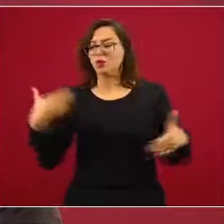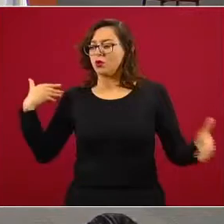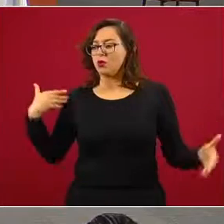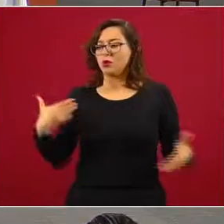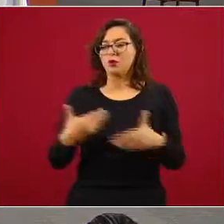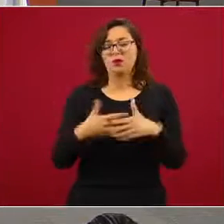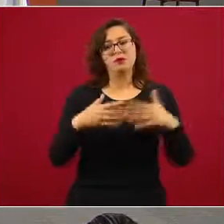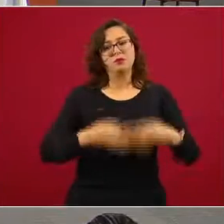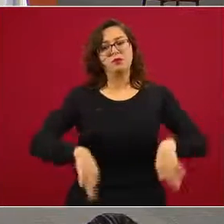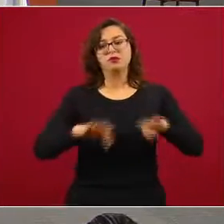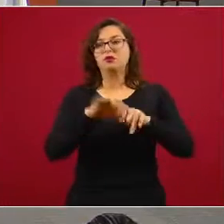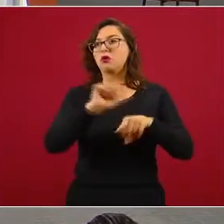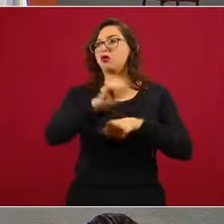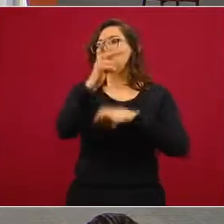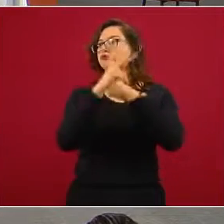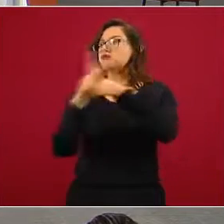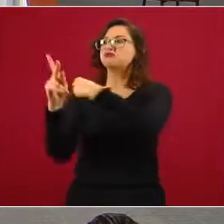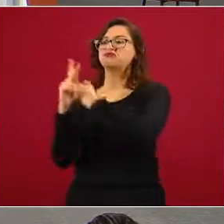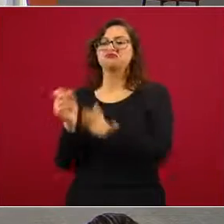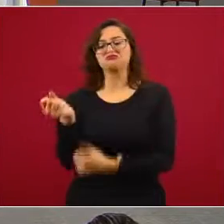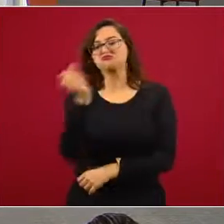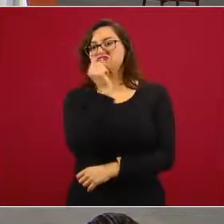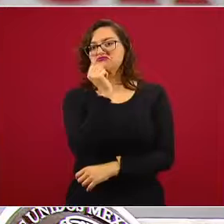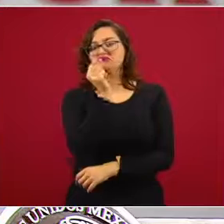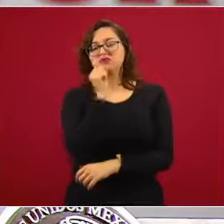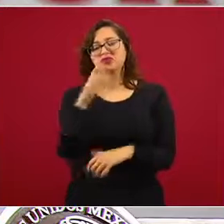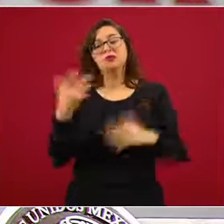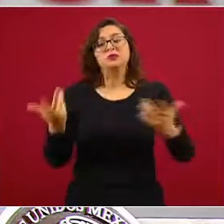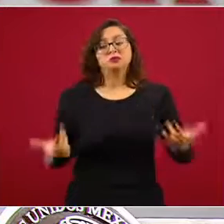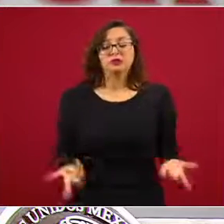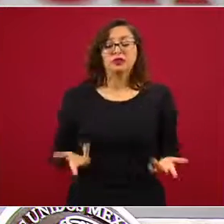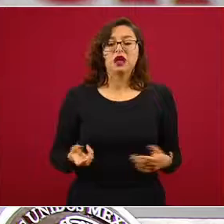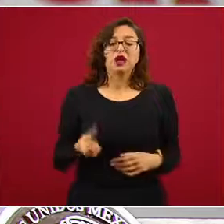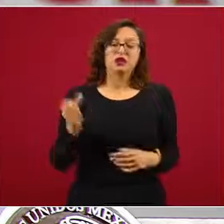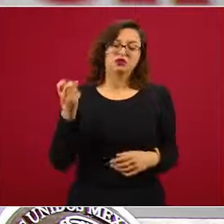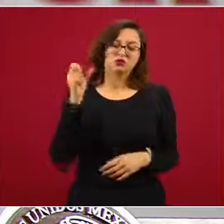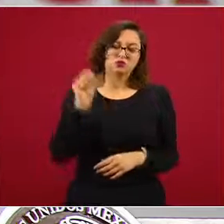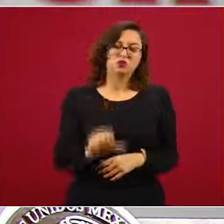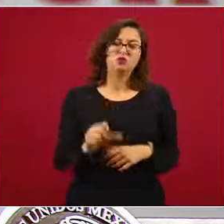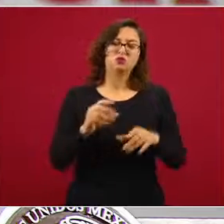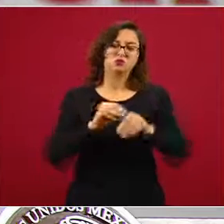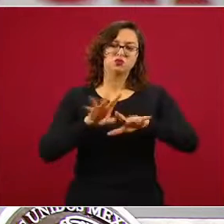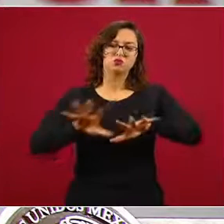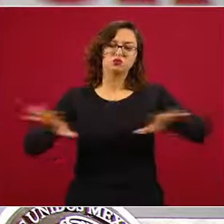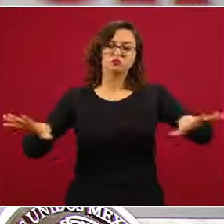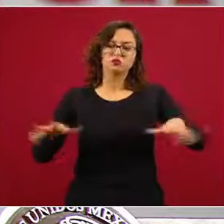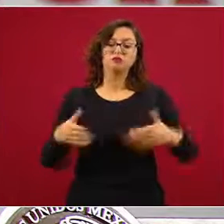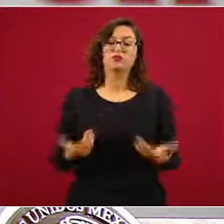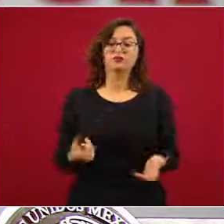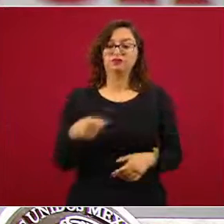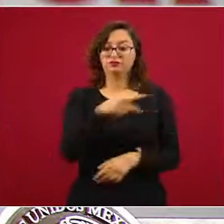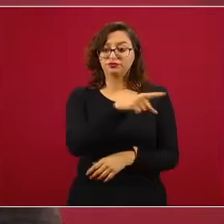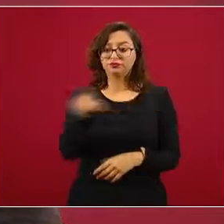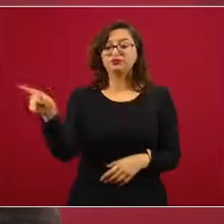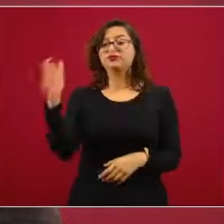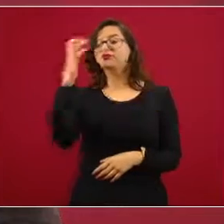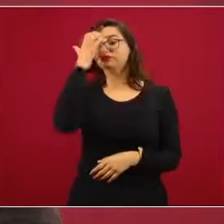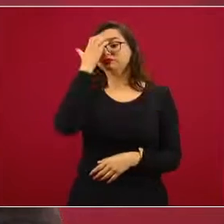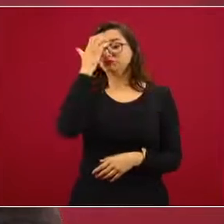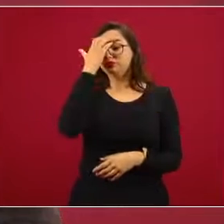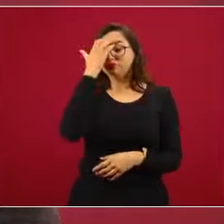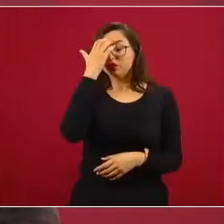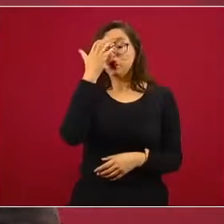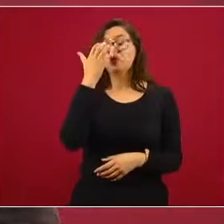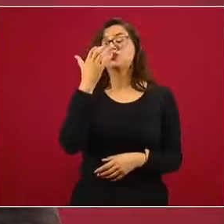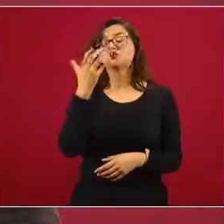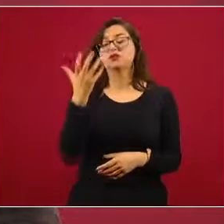otros países. Por eso lo vamos a dedicar todo esto pues a quien conoce en su intimidad y